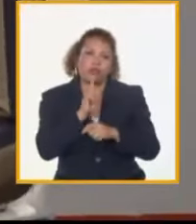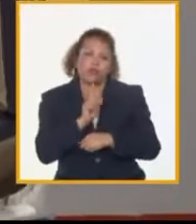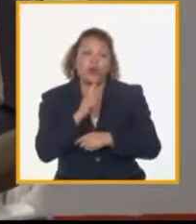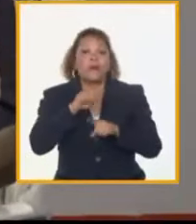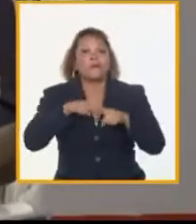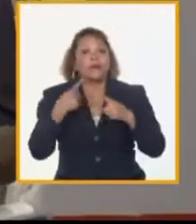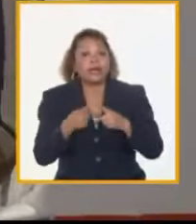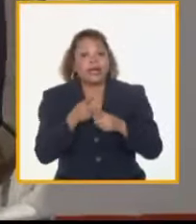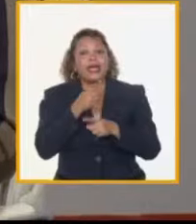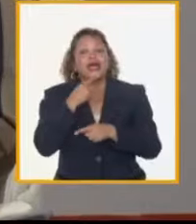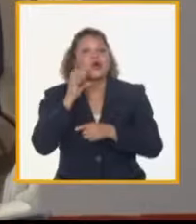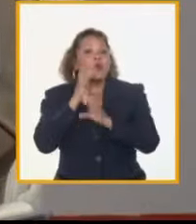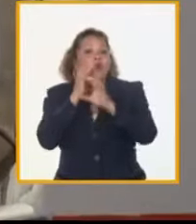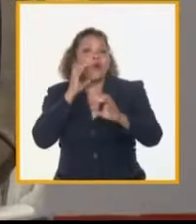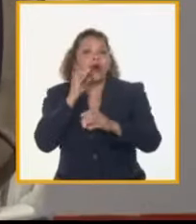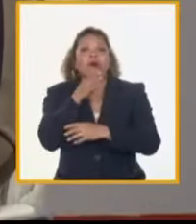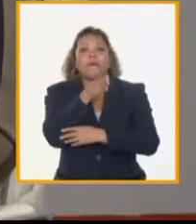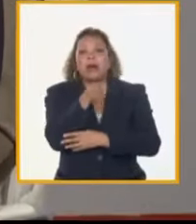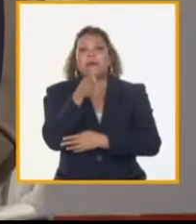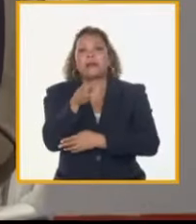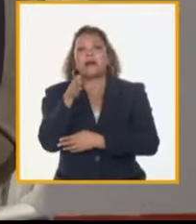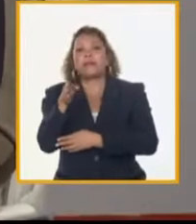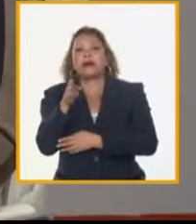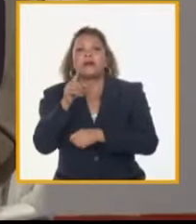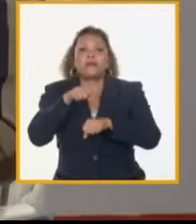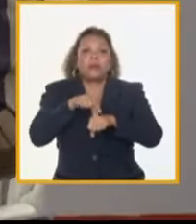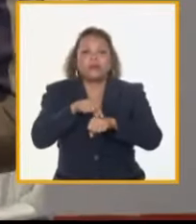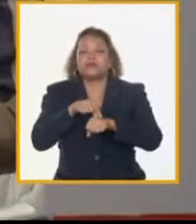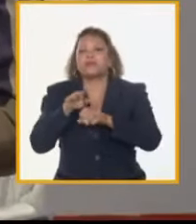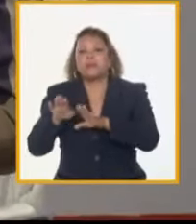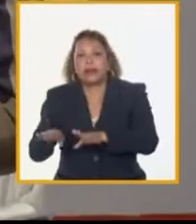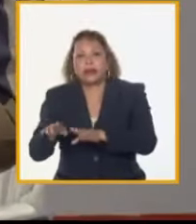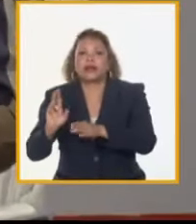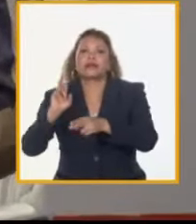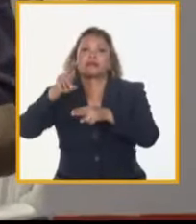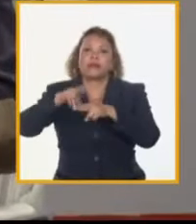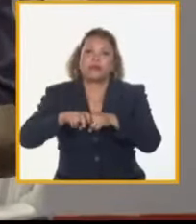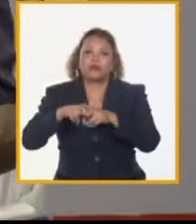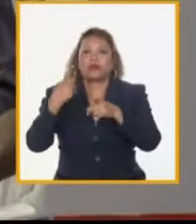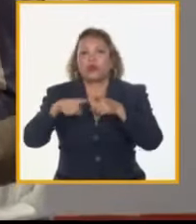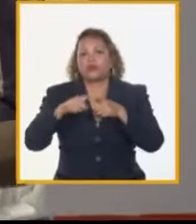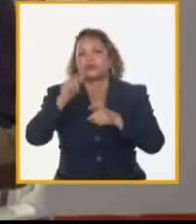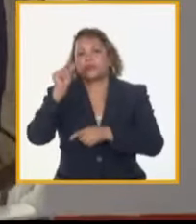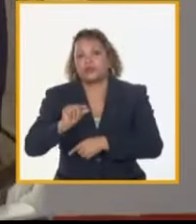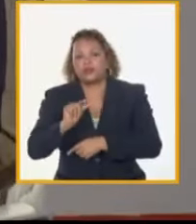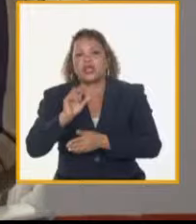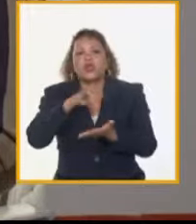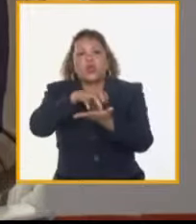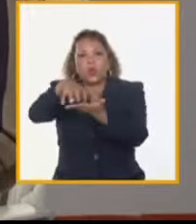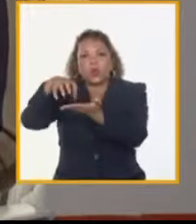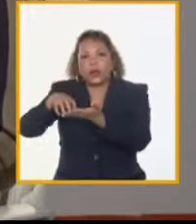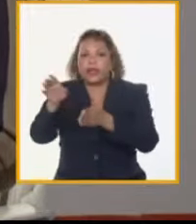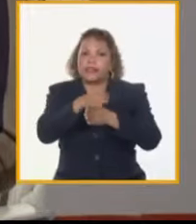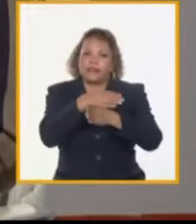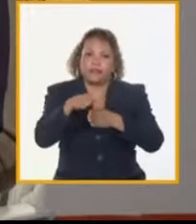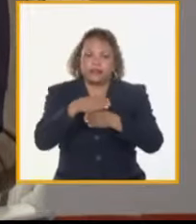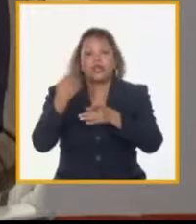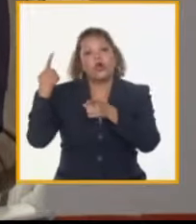que no hayan más capacidades a la propia PK. El resto sí, los otros dos turnos son por la